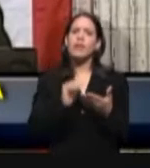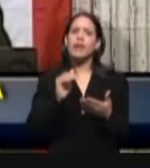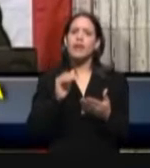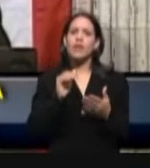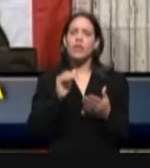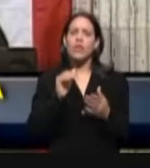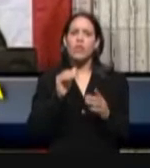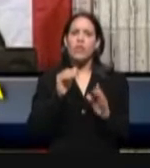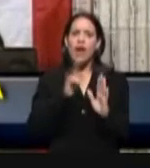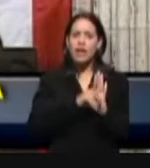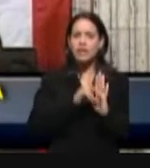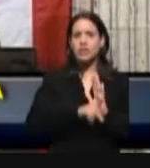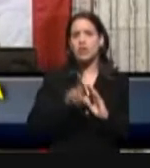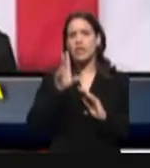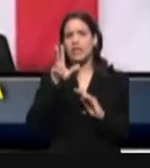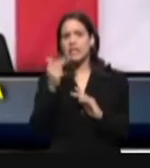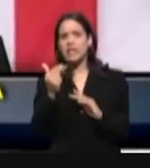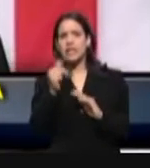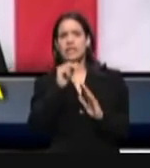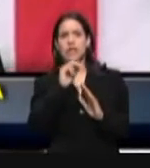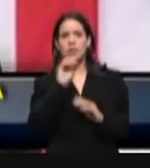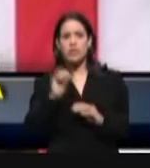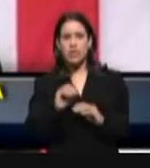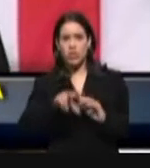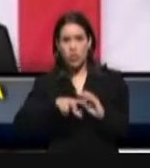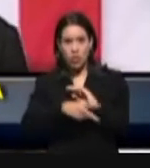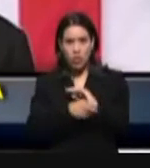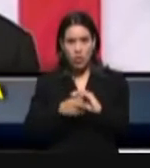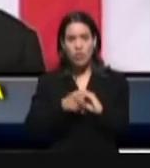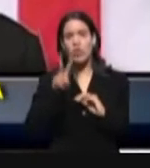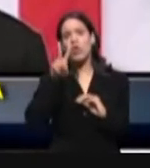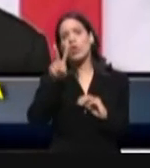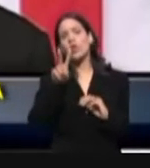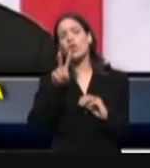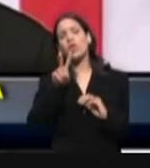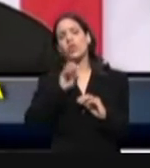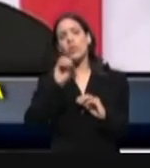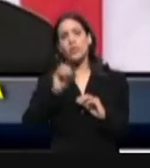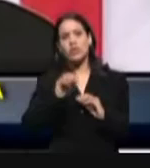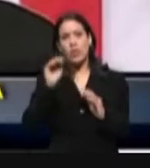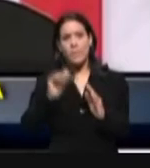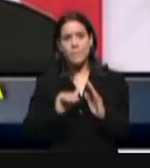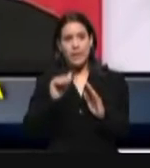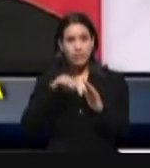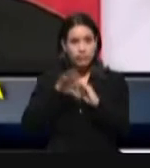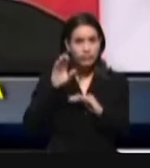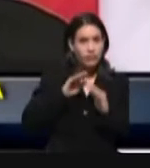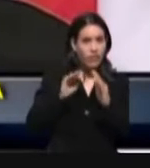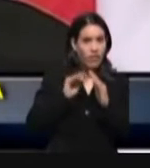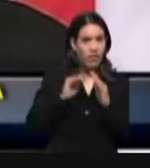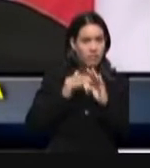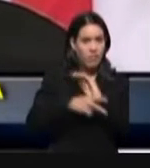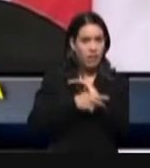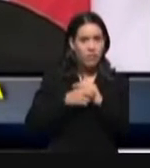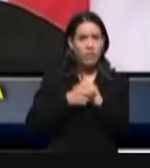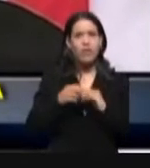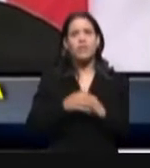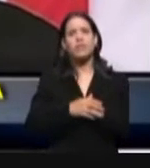menos apropiaciones ilegales y 2% menos escalamiento, y una disminución en los delitos contra la propiedad